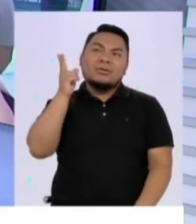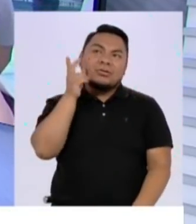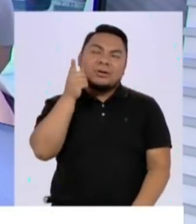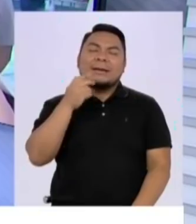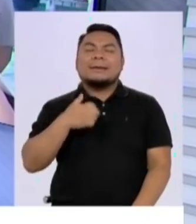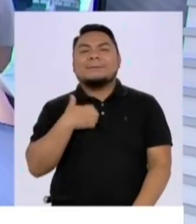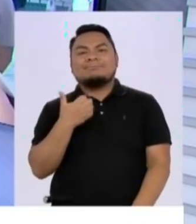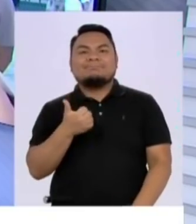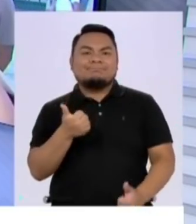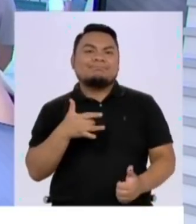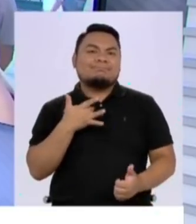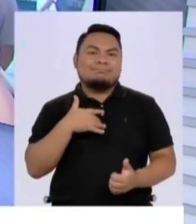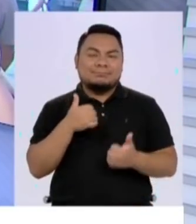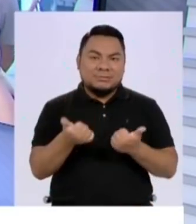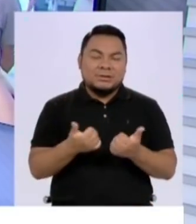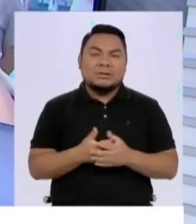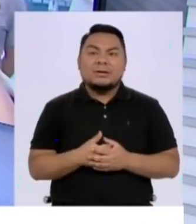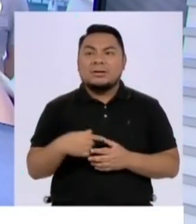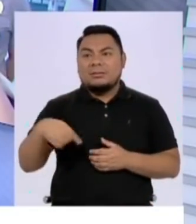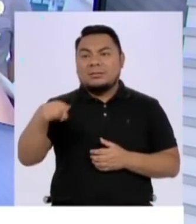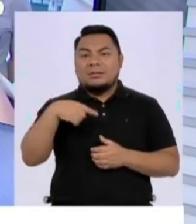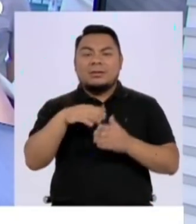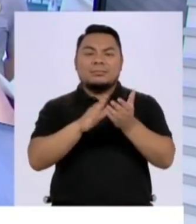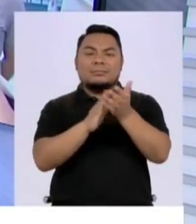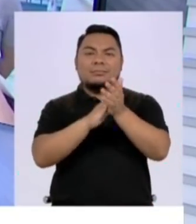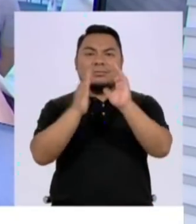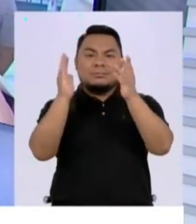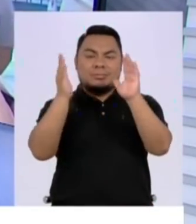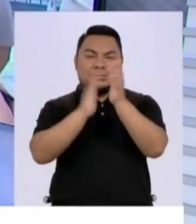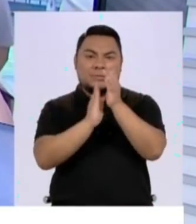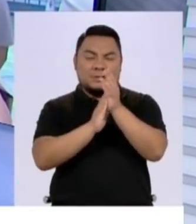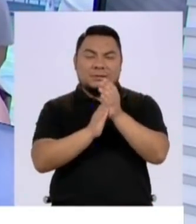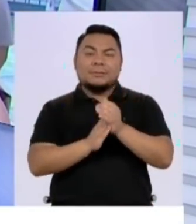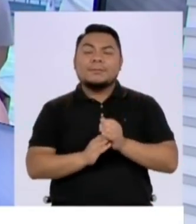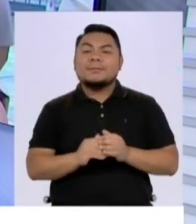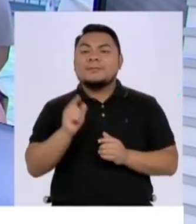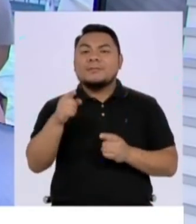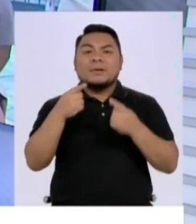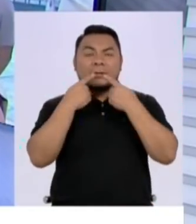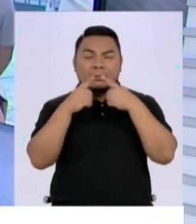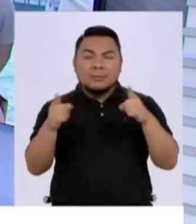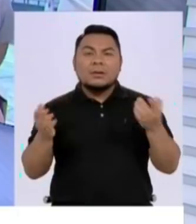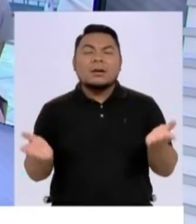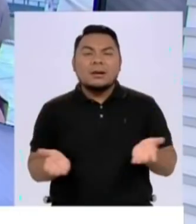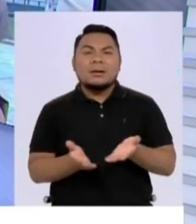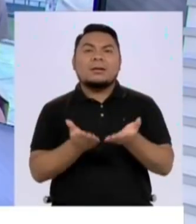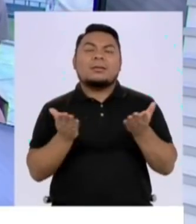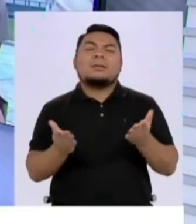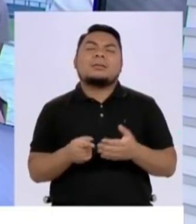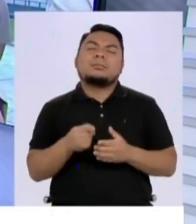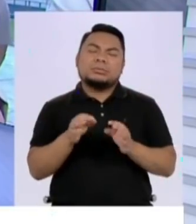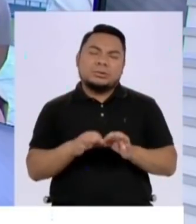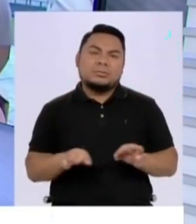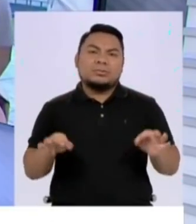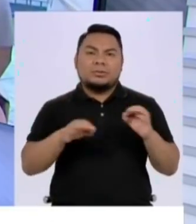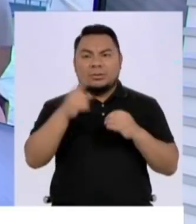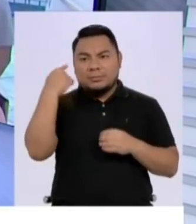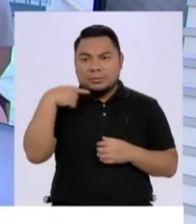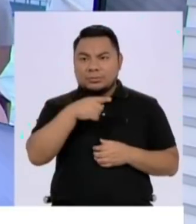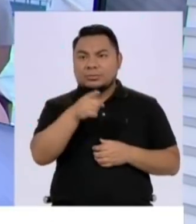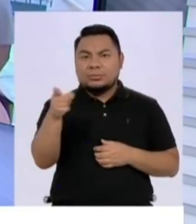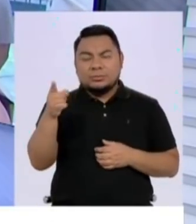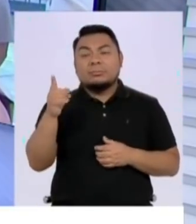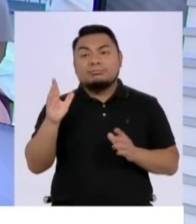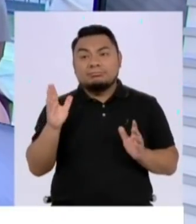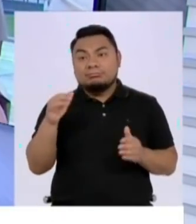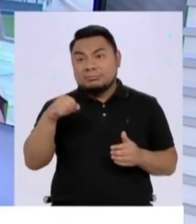ciudadanía los aplaudía. Esto, este mensaje de aliento general es muy importante también para ustedes,